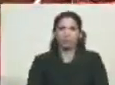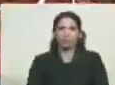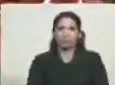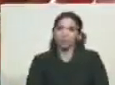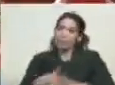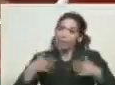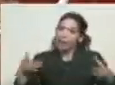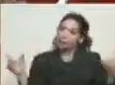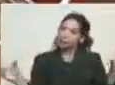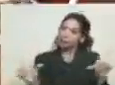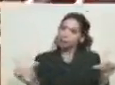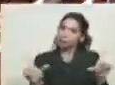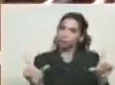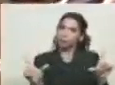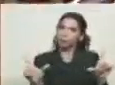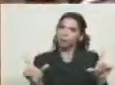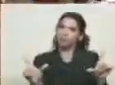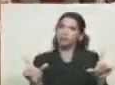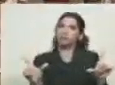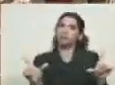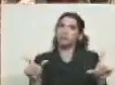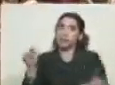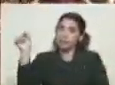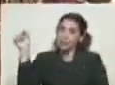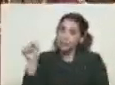de comunicación,